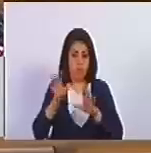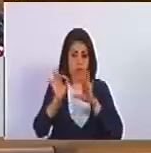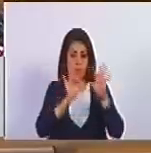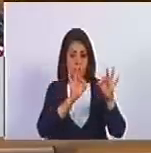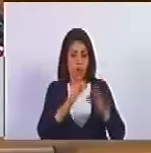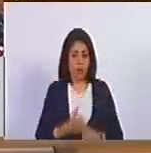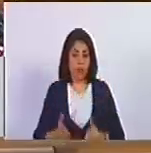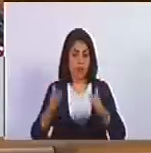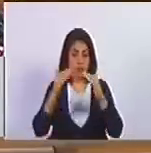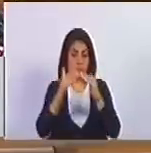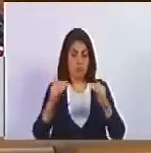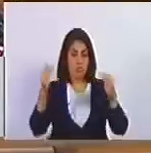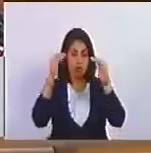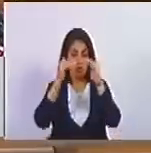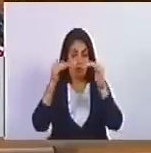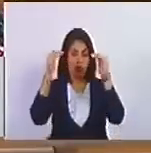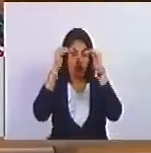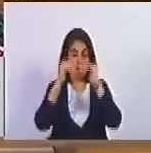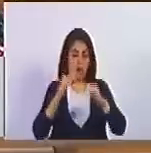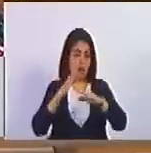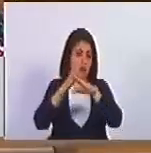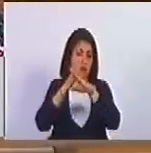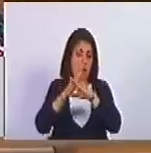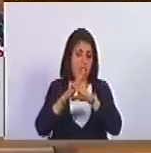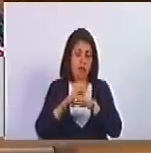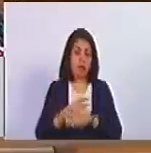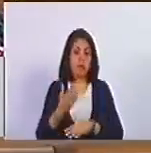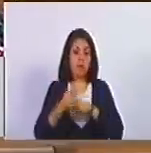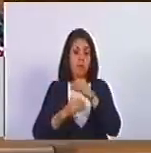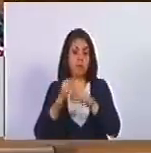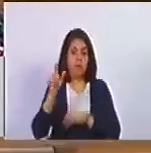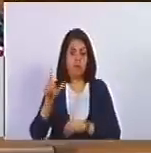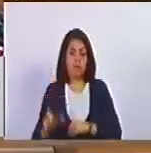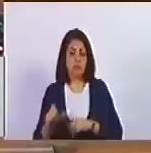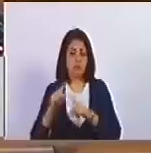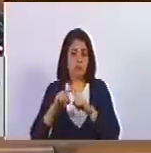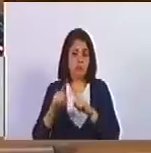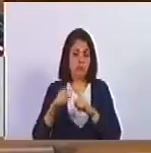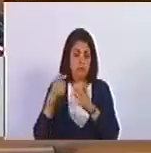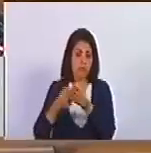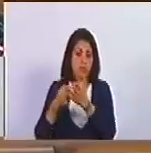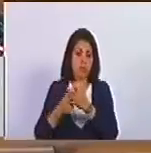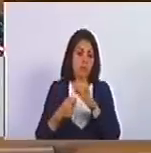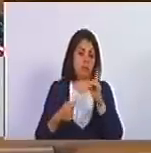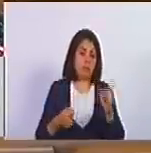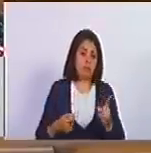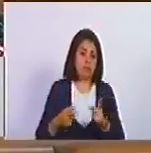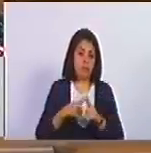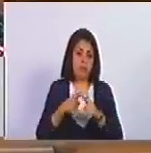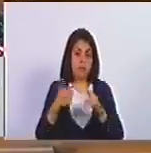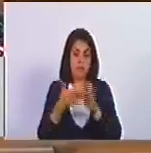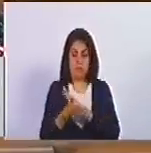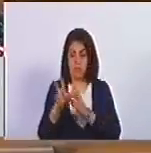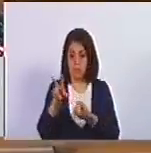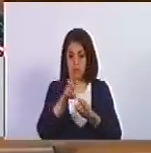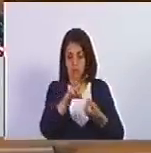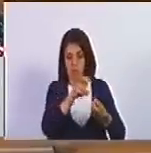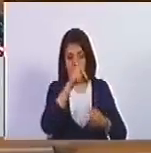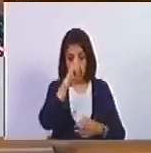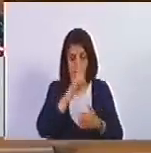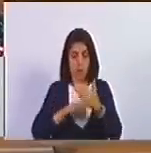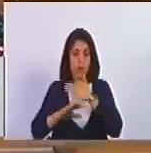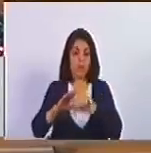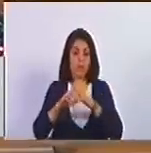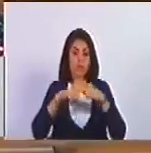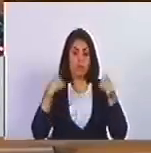clasificador armonizado establecerá límites máximos tanto para las alícuotas como para el mínimo tributable anual